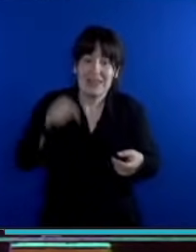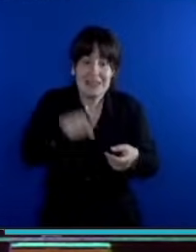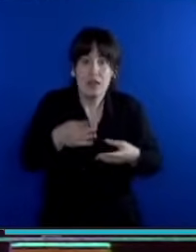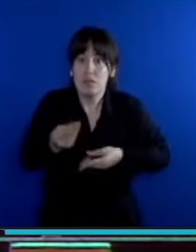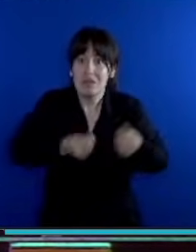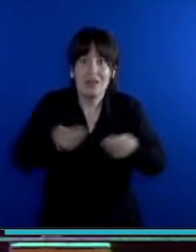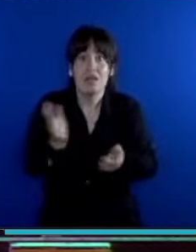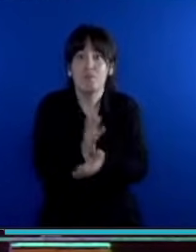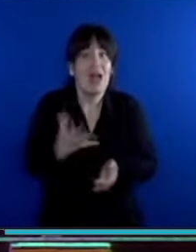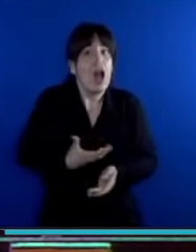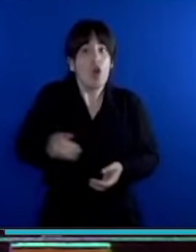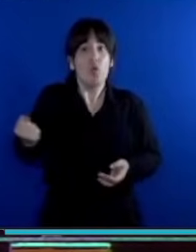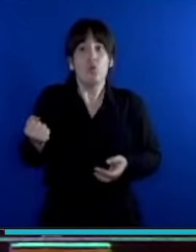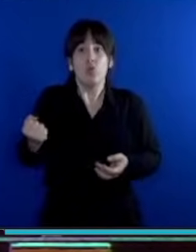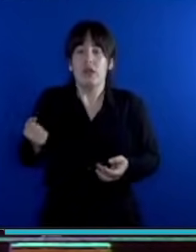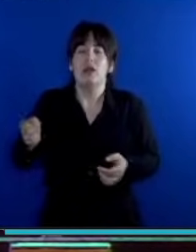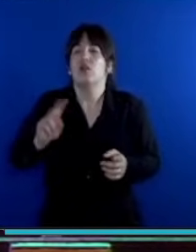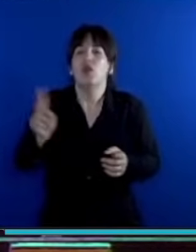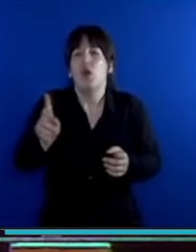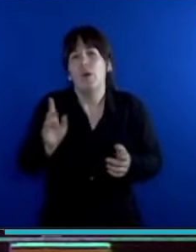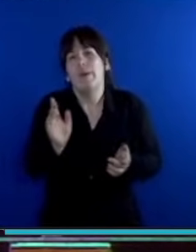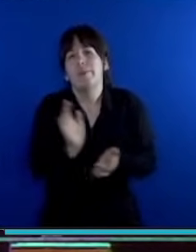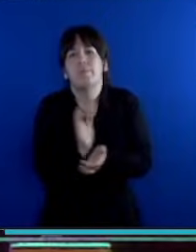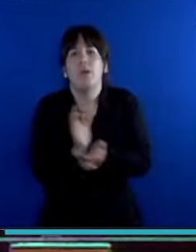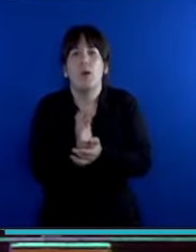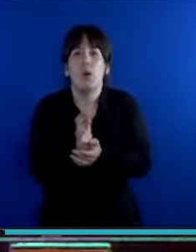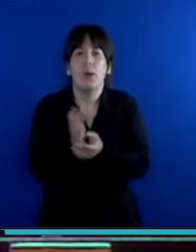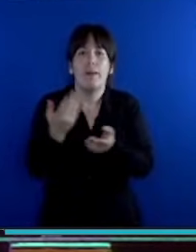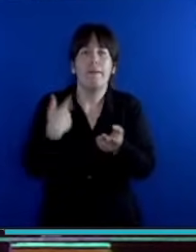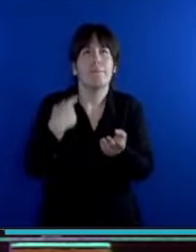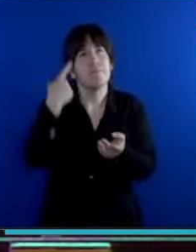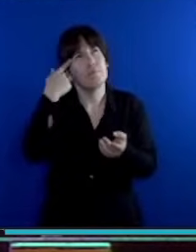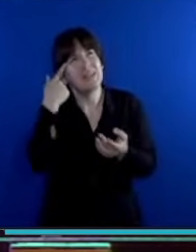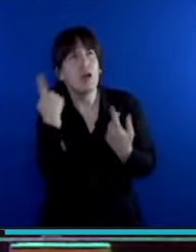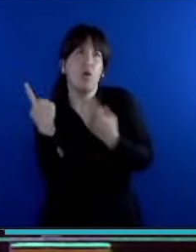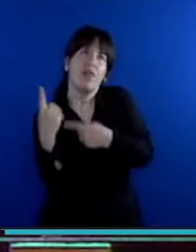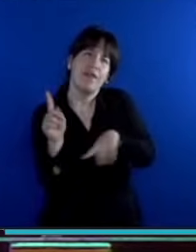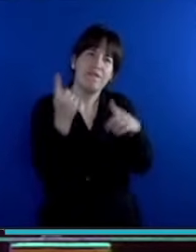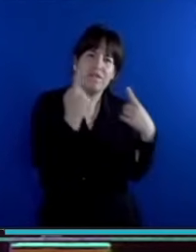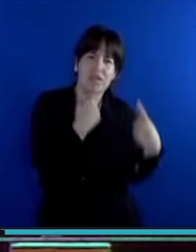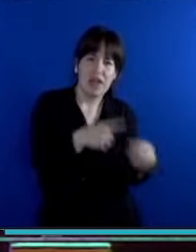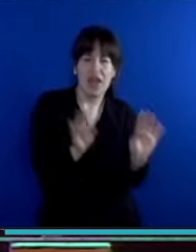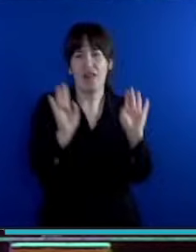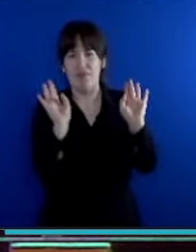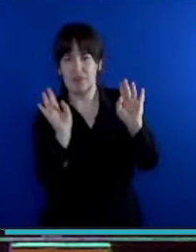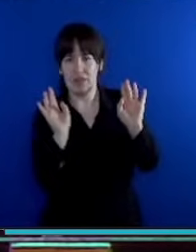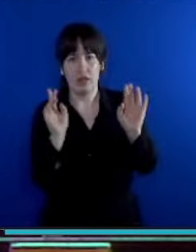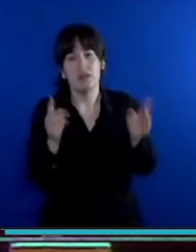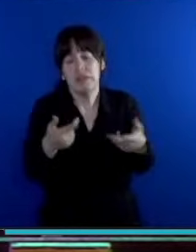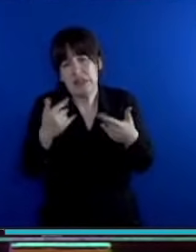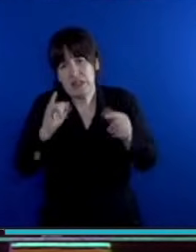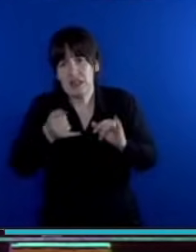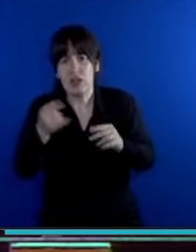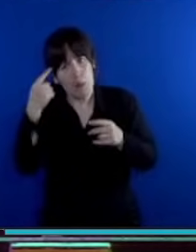de ajuste, no porque tengamos valoraciones subjetivas al respecto, que las tenemos y las vamos a decir, pero lo decimos